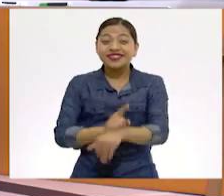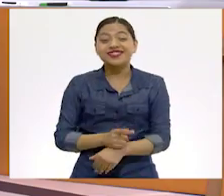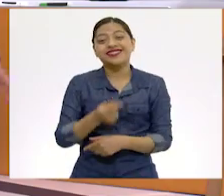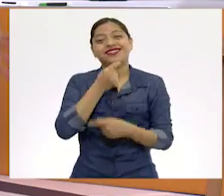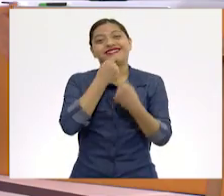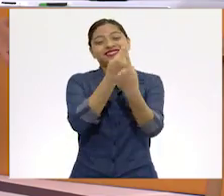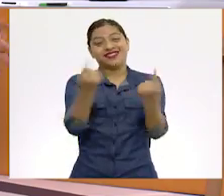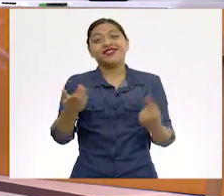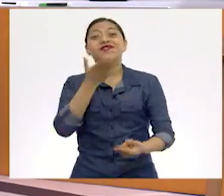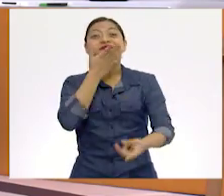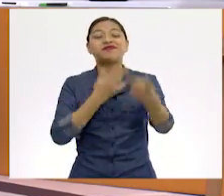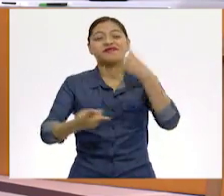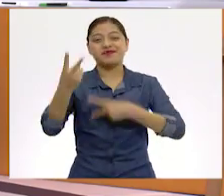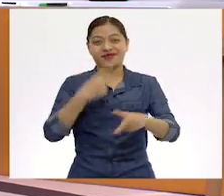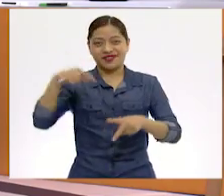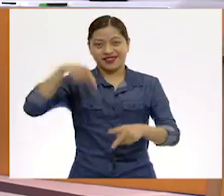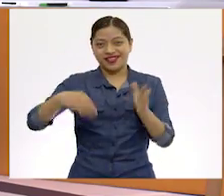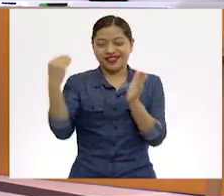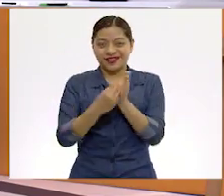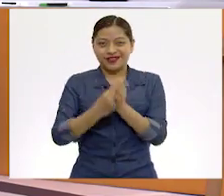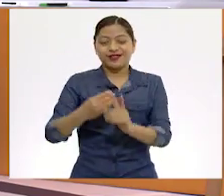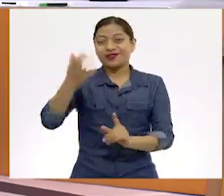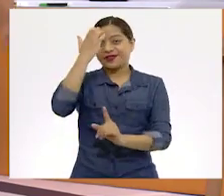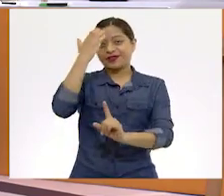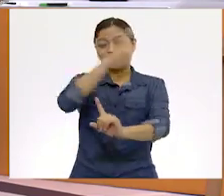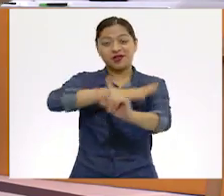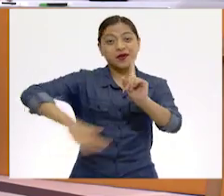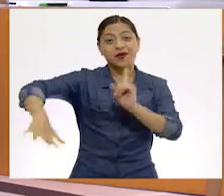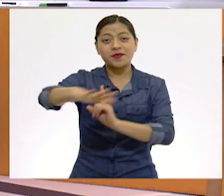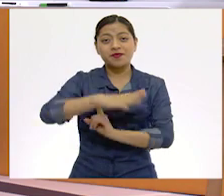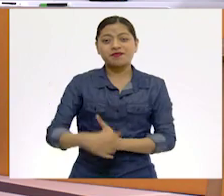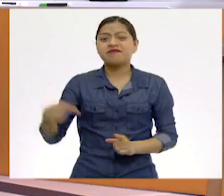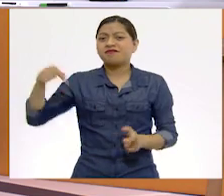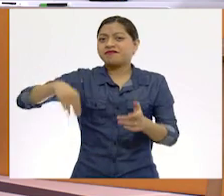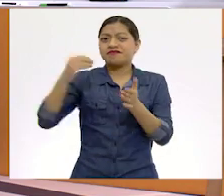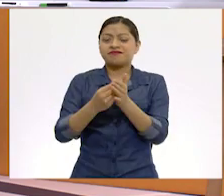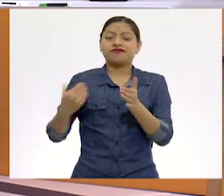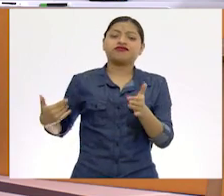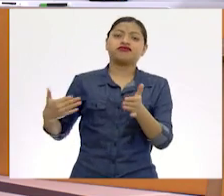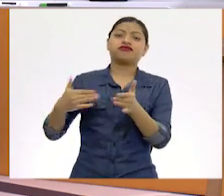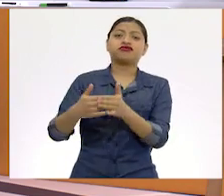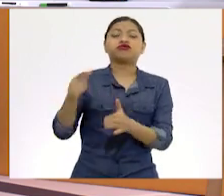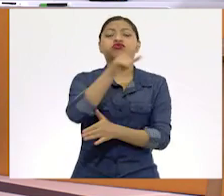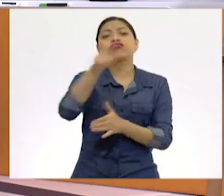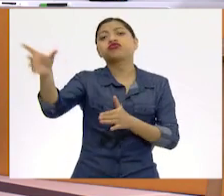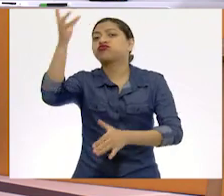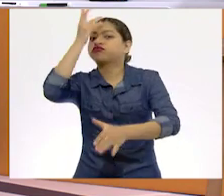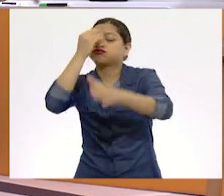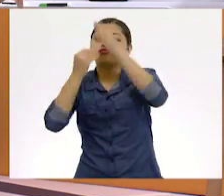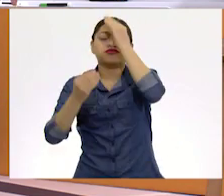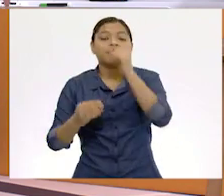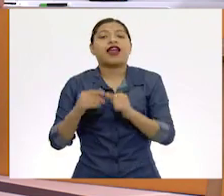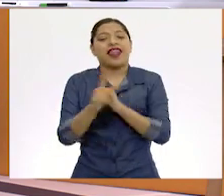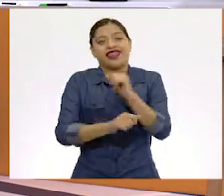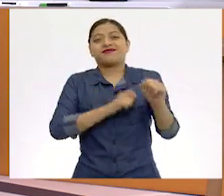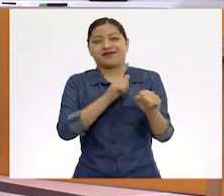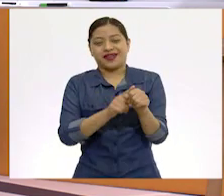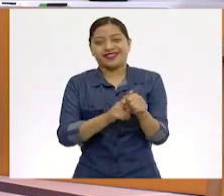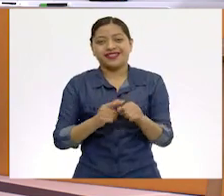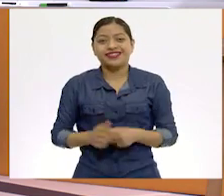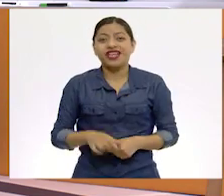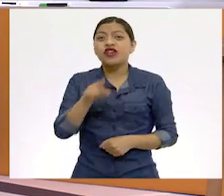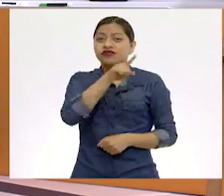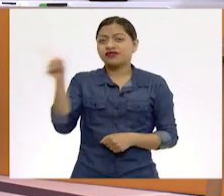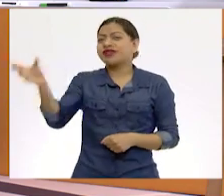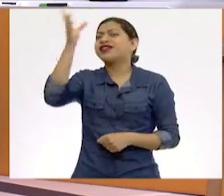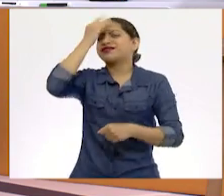niños. Bienvenidos a su clase de conocimiento del medio. Durante estas clases hemos estado trabajando sobre los animales. Ya vimos